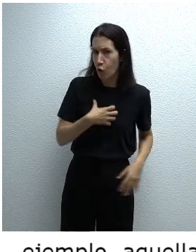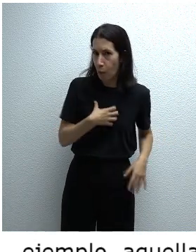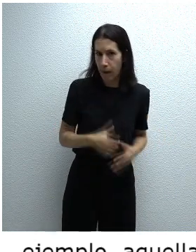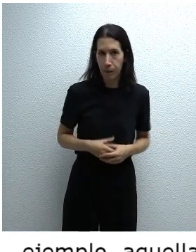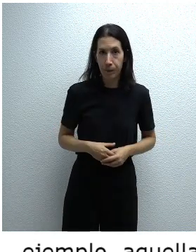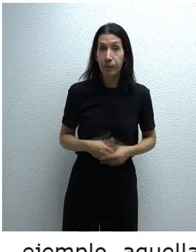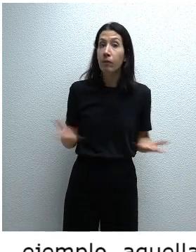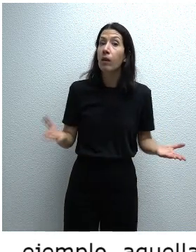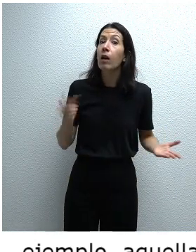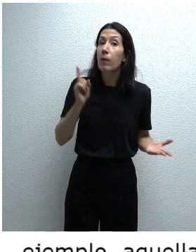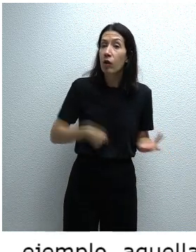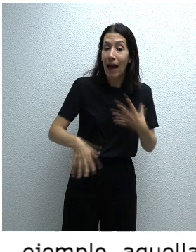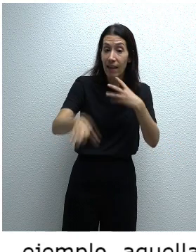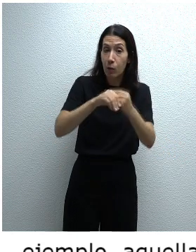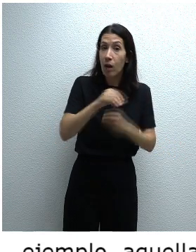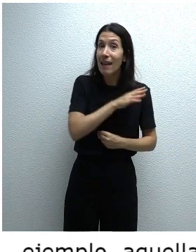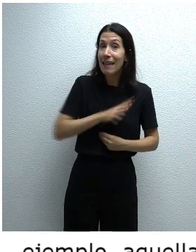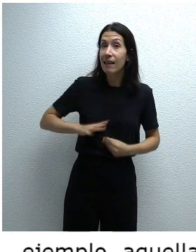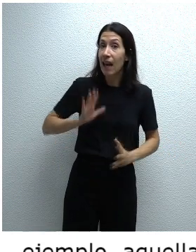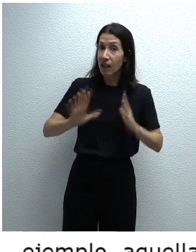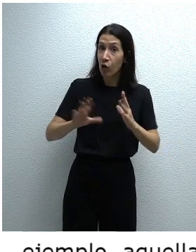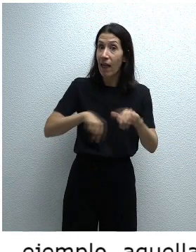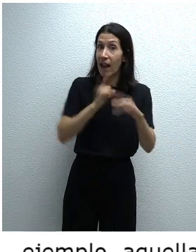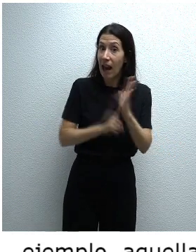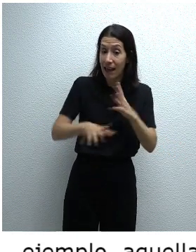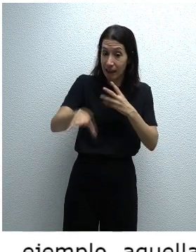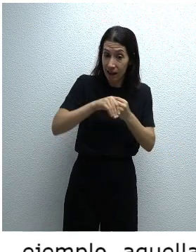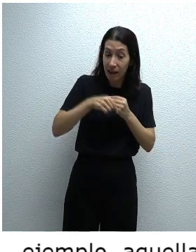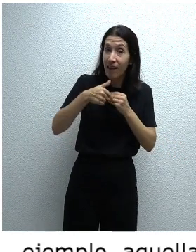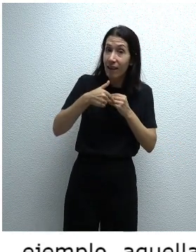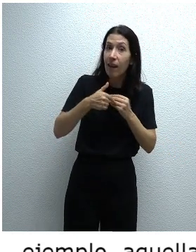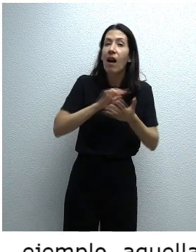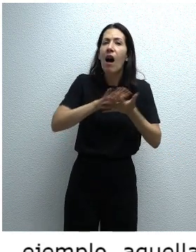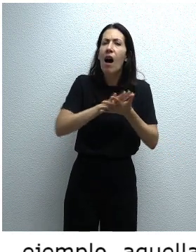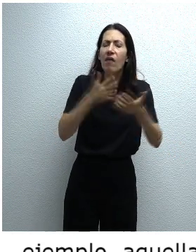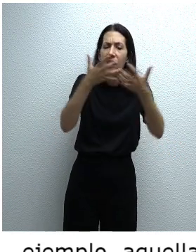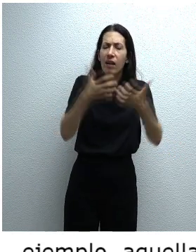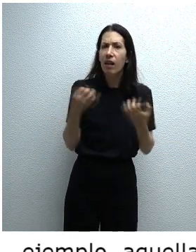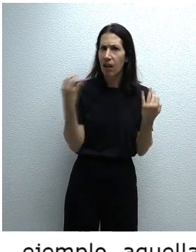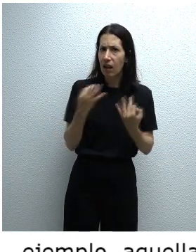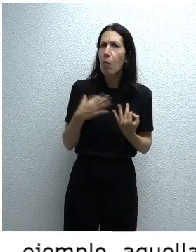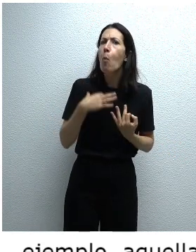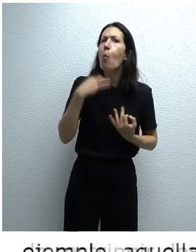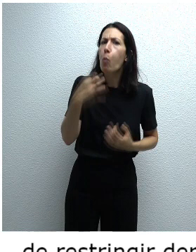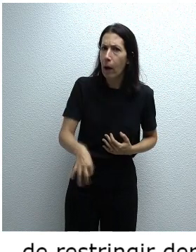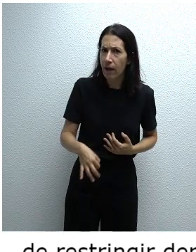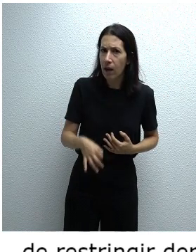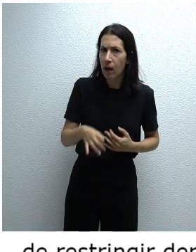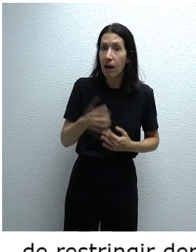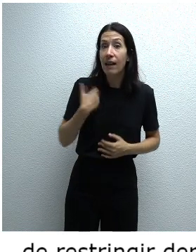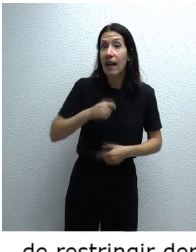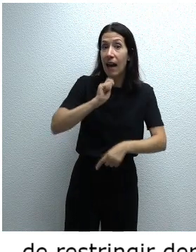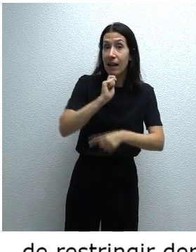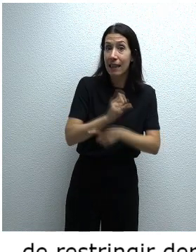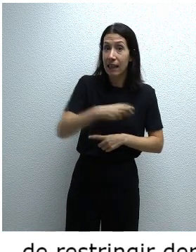de ello, conforme a las disposiciones transitorias de la ley, se establece la posibilidad de revisar estas